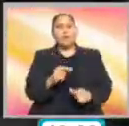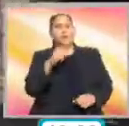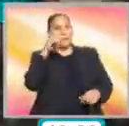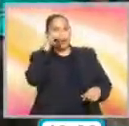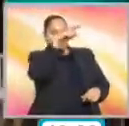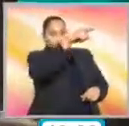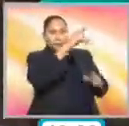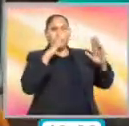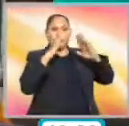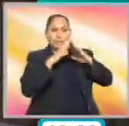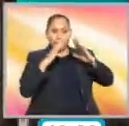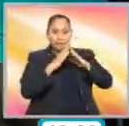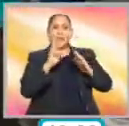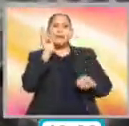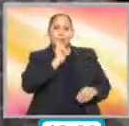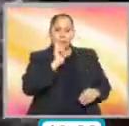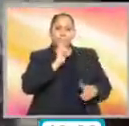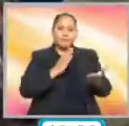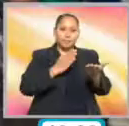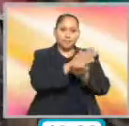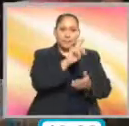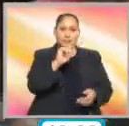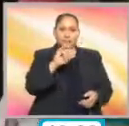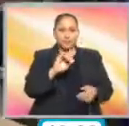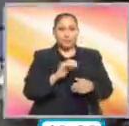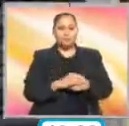lugar, en aquella casa, vamos a ver, tío Alberto.